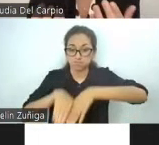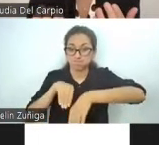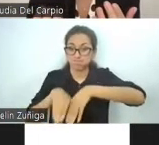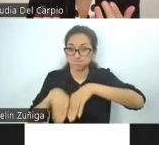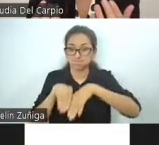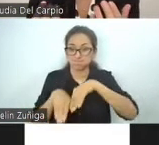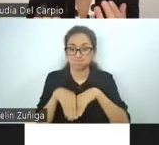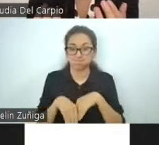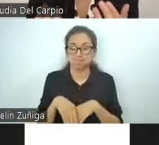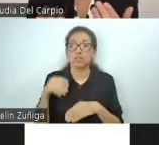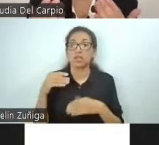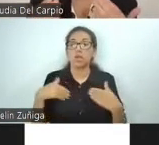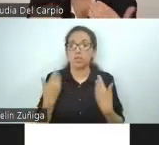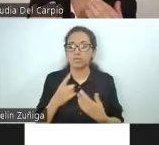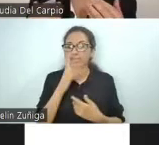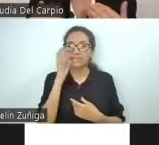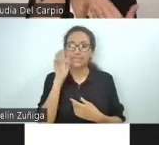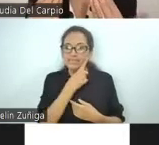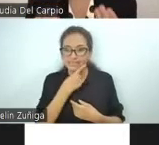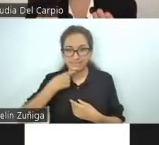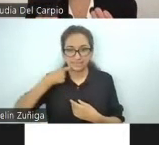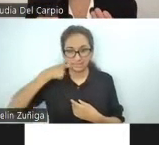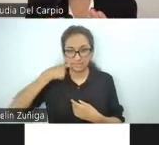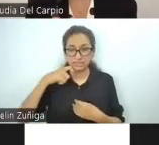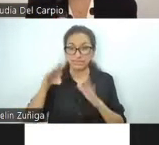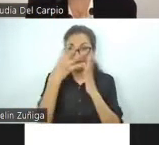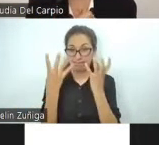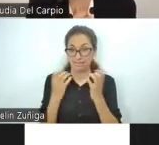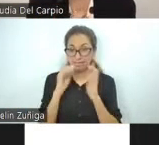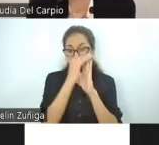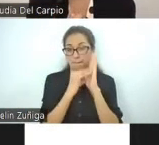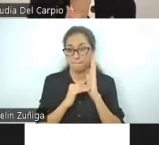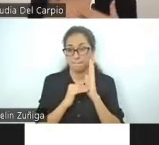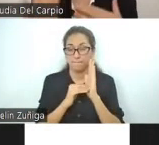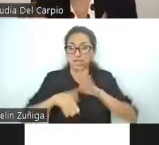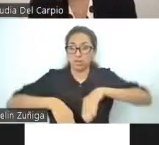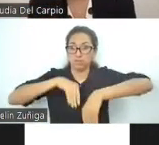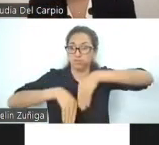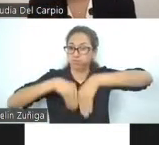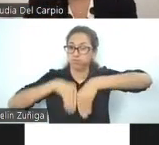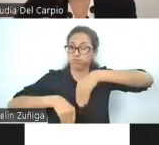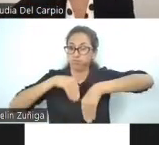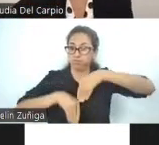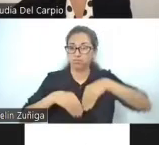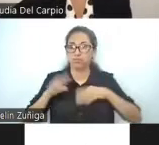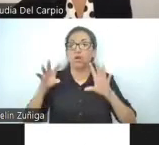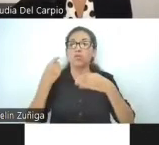el roce produce irritación y sequedad, entonces para reducir esa sequedad por el roce asociado a la